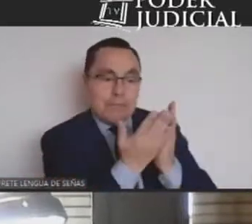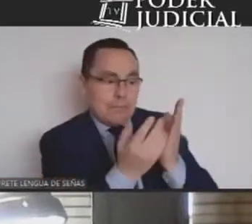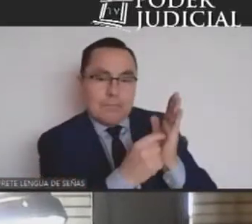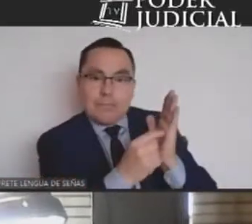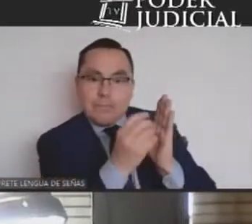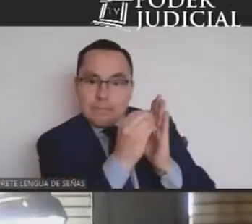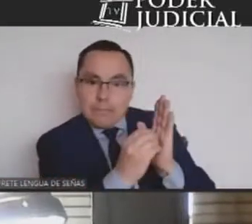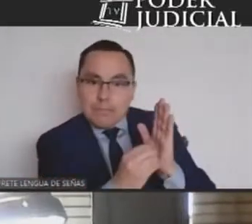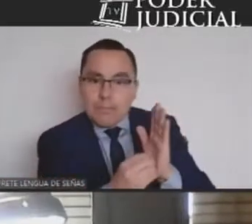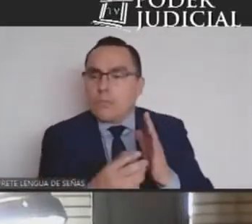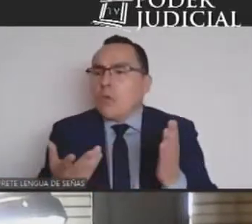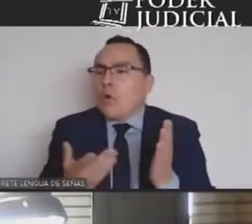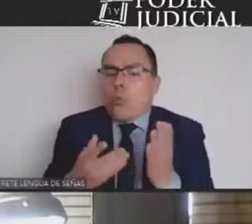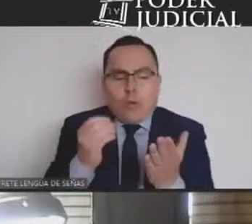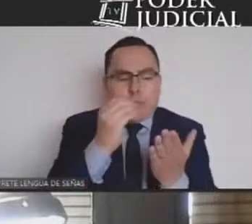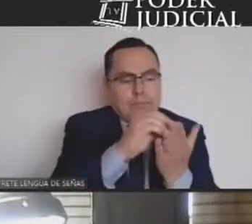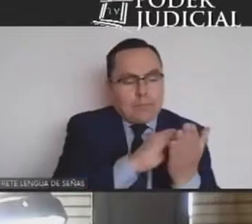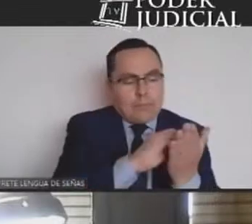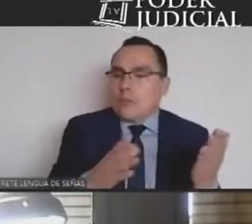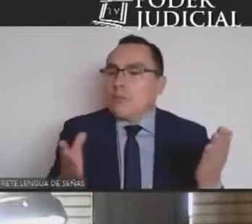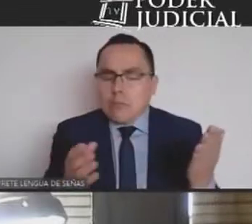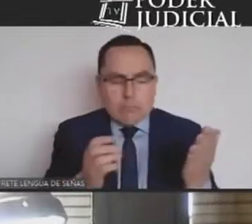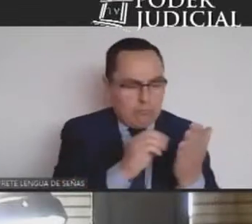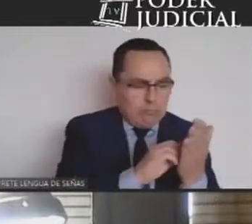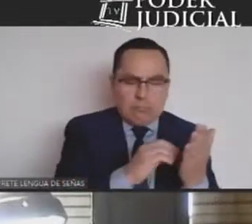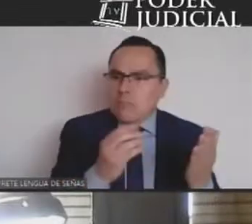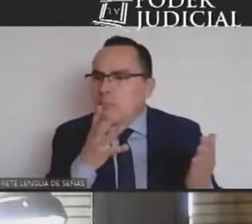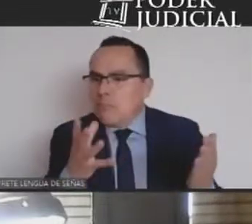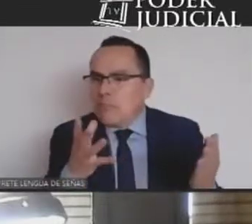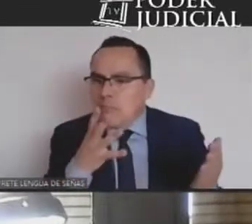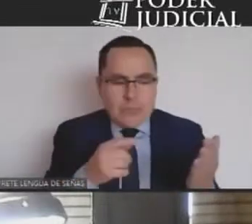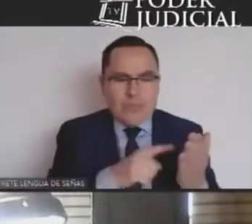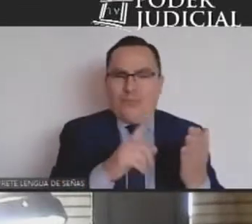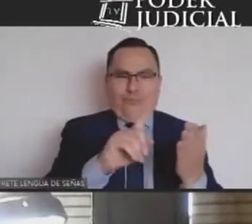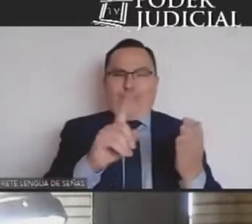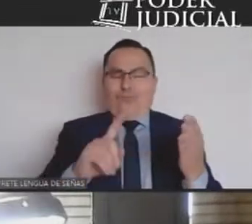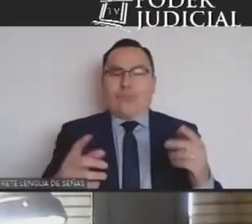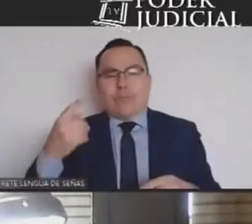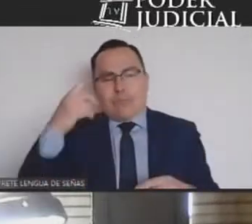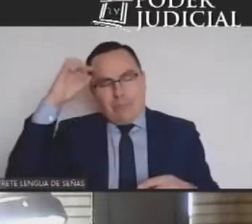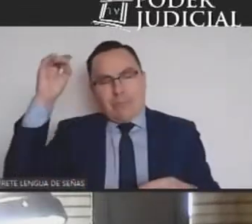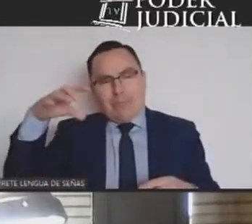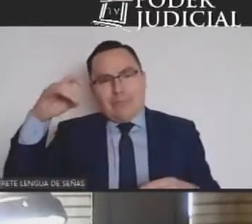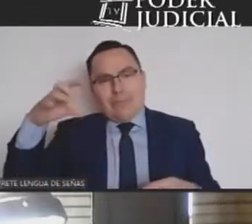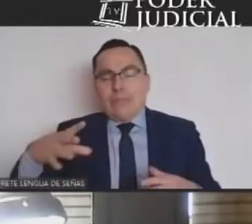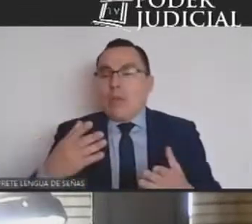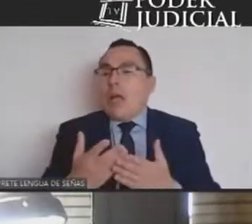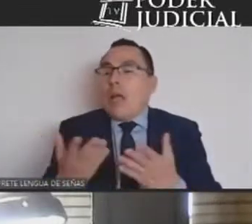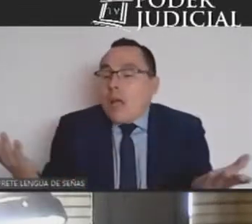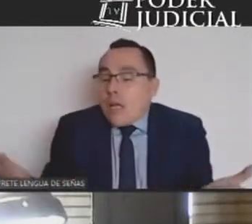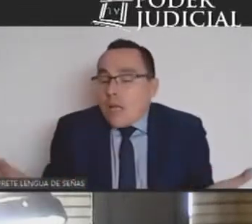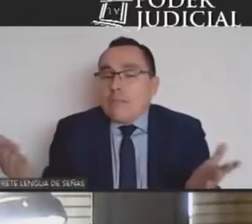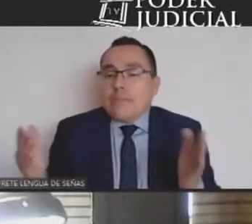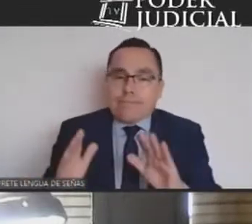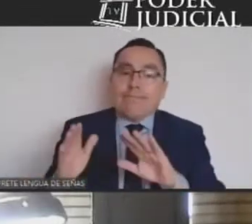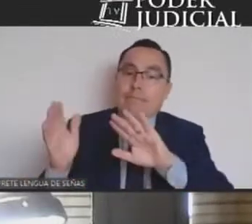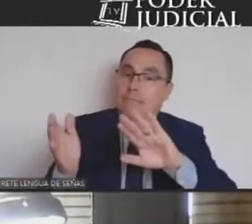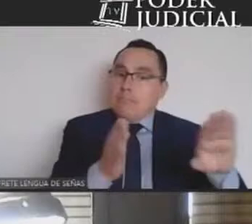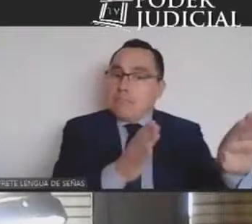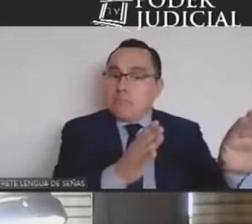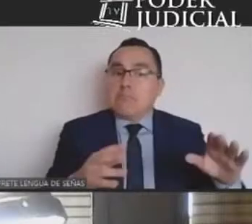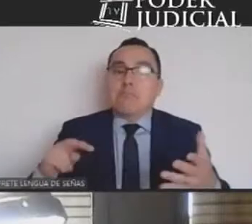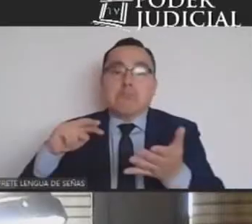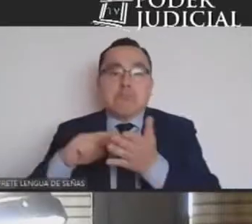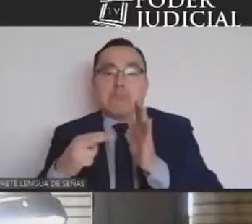deben proceder, ellos no creo que sea necesario, a menos de que haya, digamos,